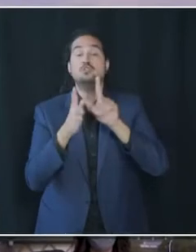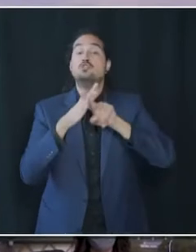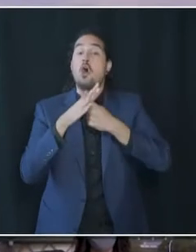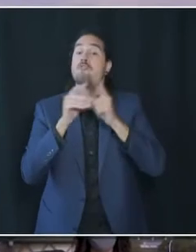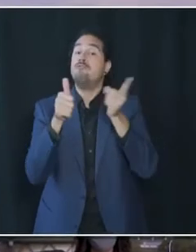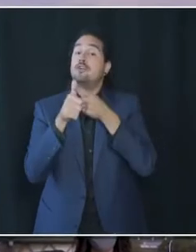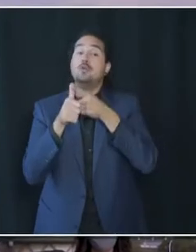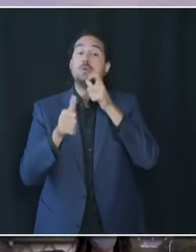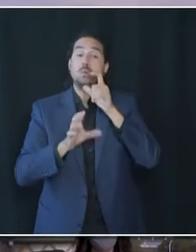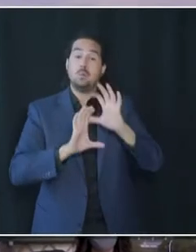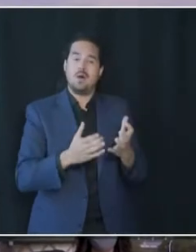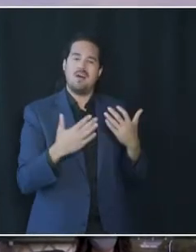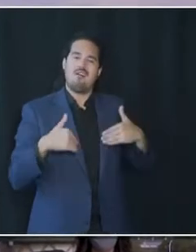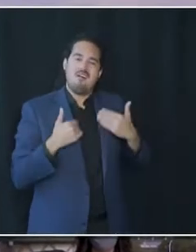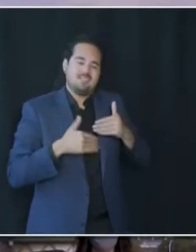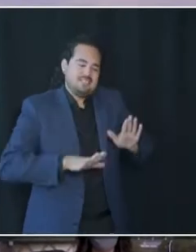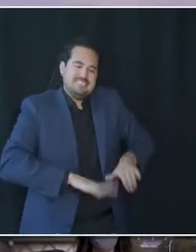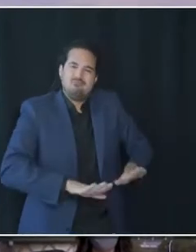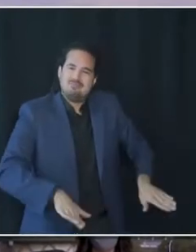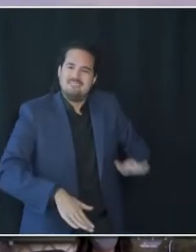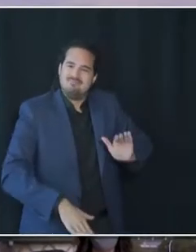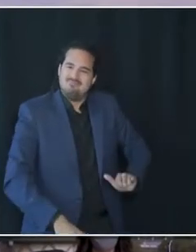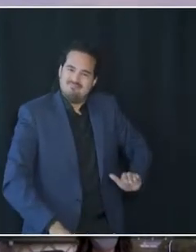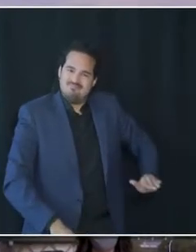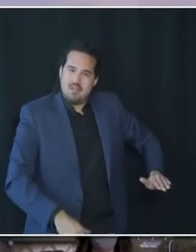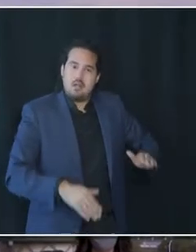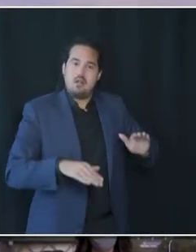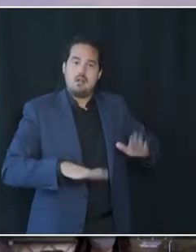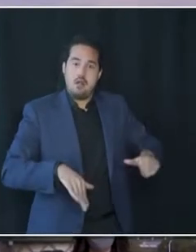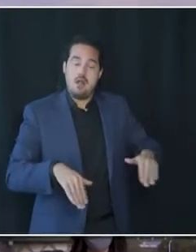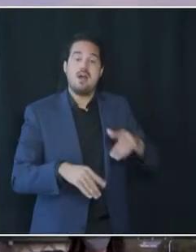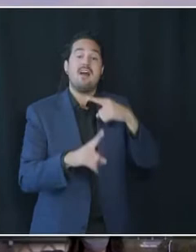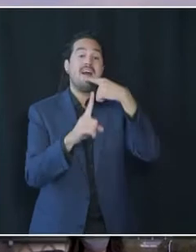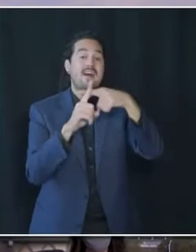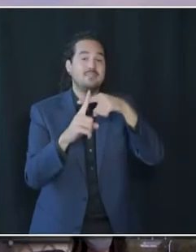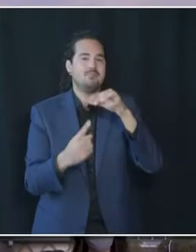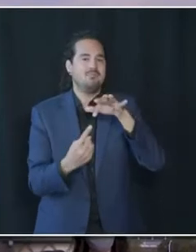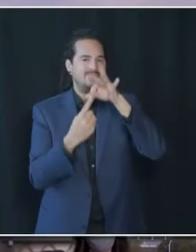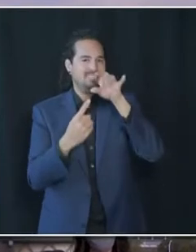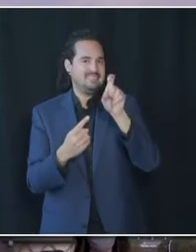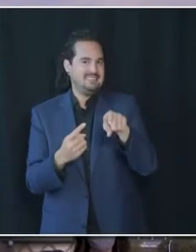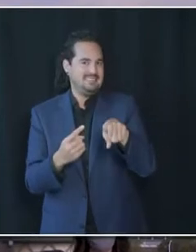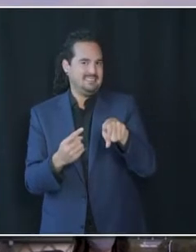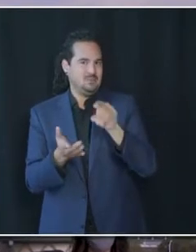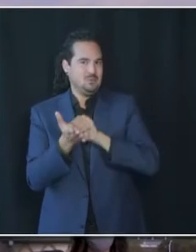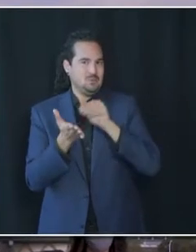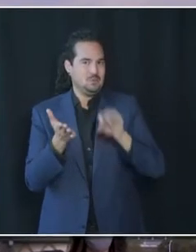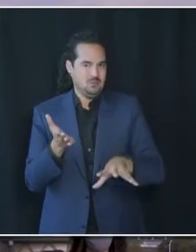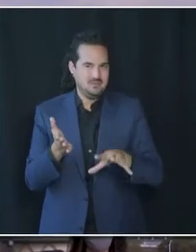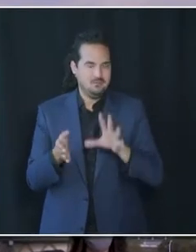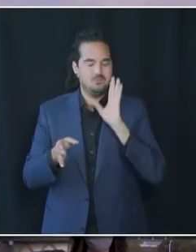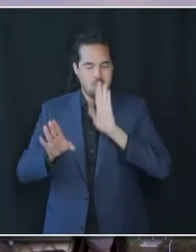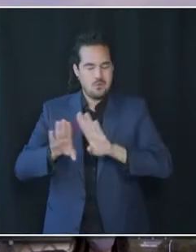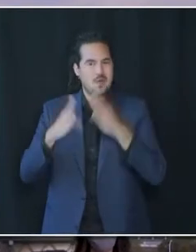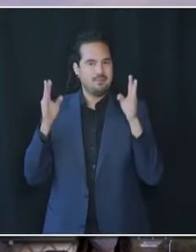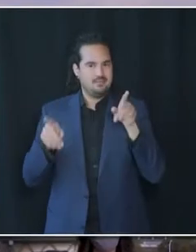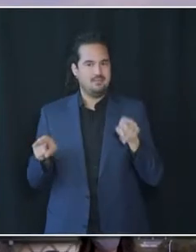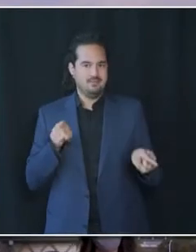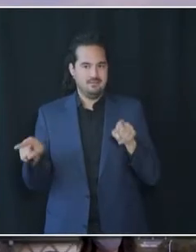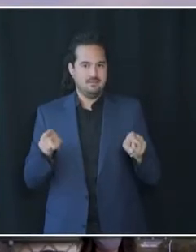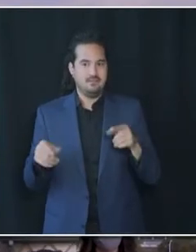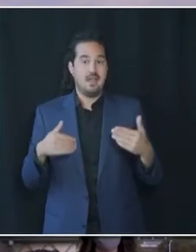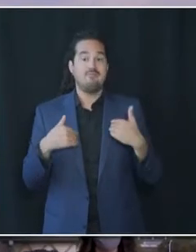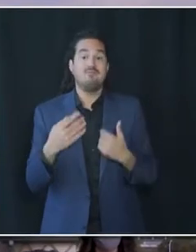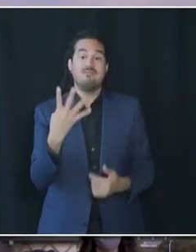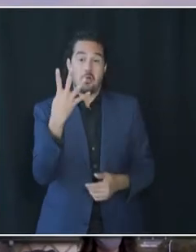y no lo digo académicamente o intelectualmente sino como alguien que tiene cuatro hijos jóvenes los niños más jóvenes